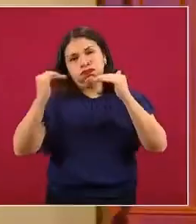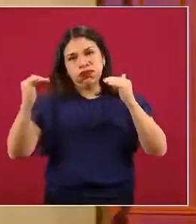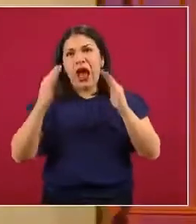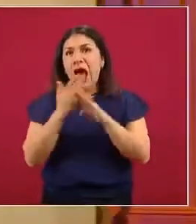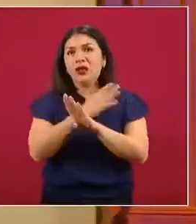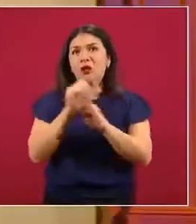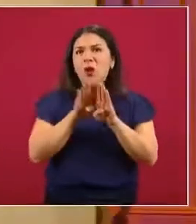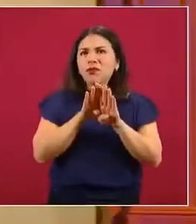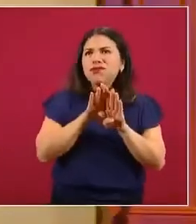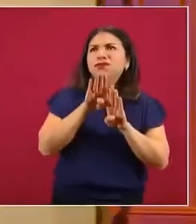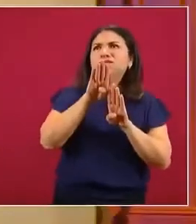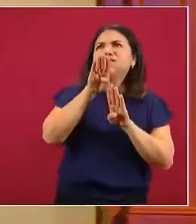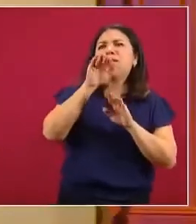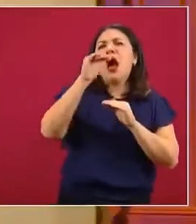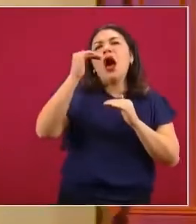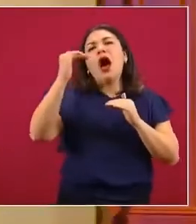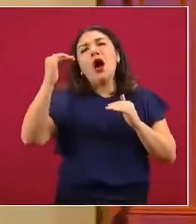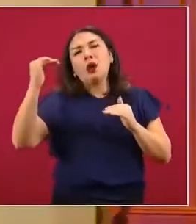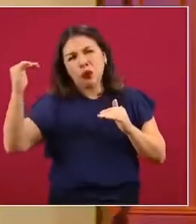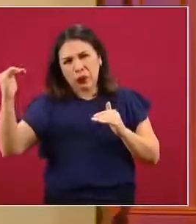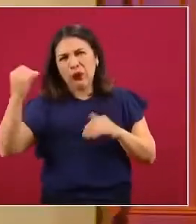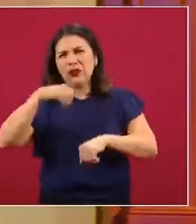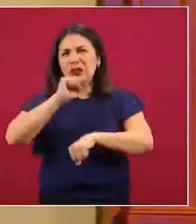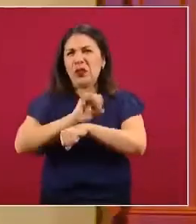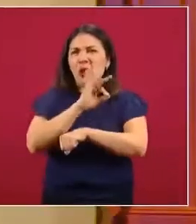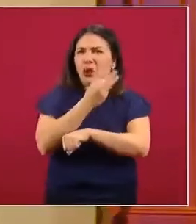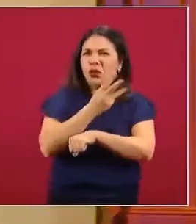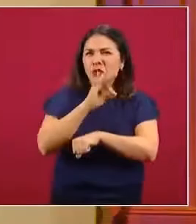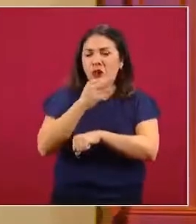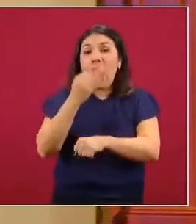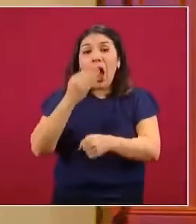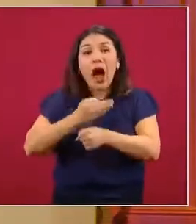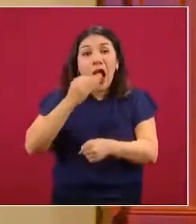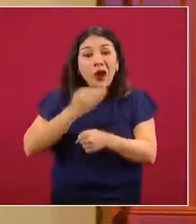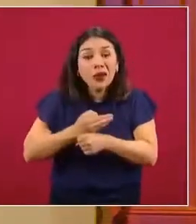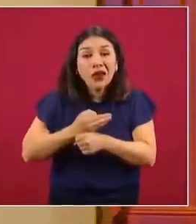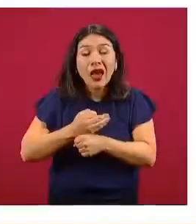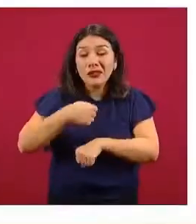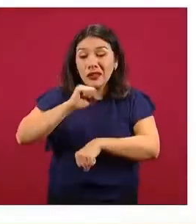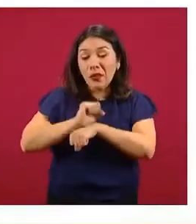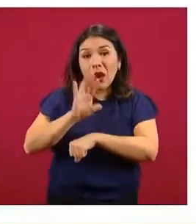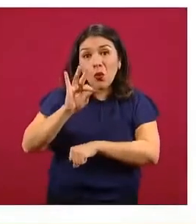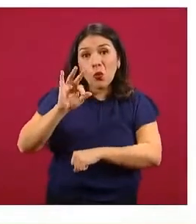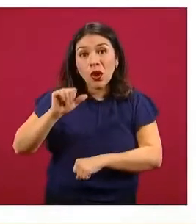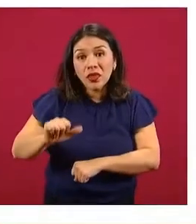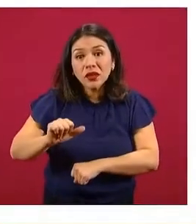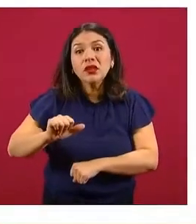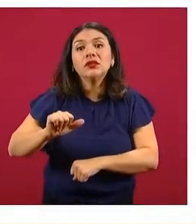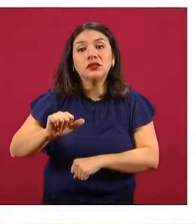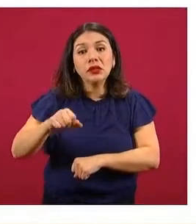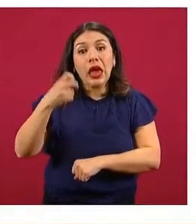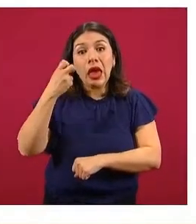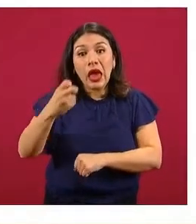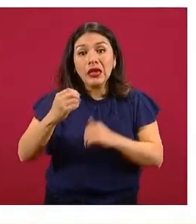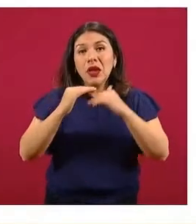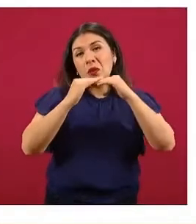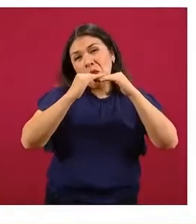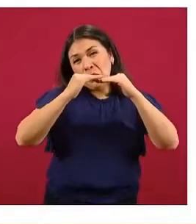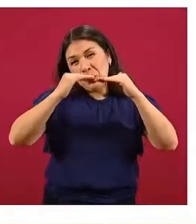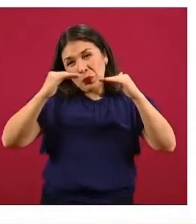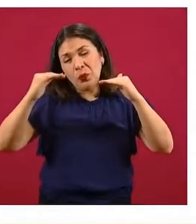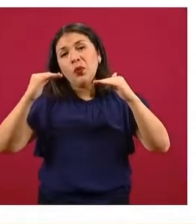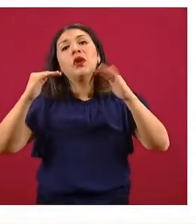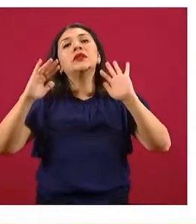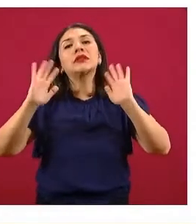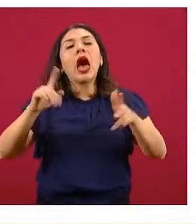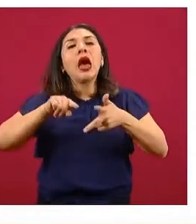semanas 43 y 42, pero ahora ya entonces en la semana 46 esa estabilización o esa meseta